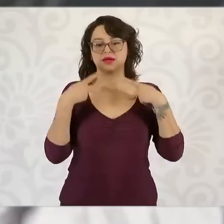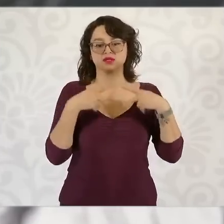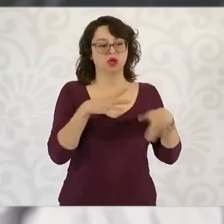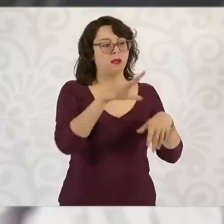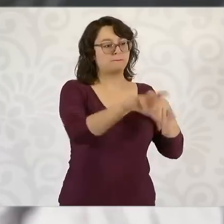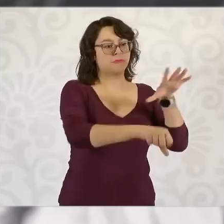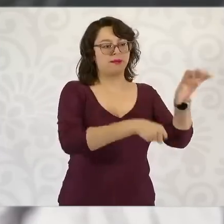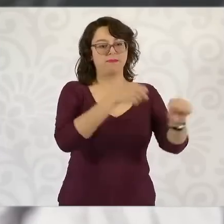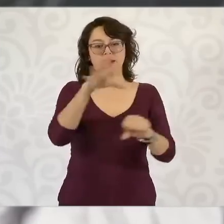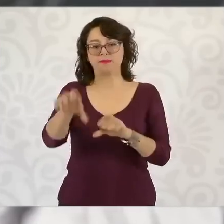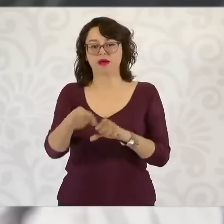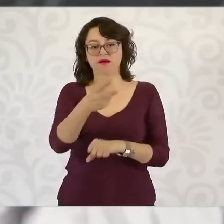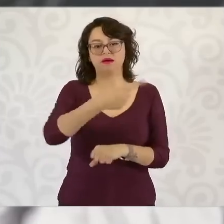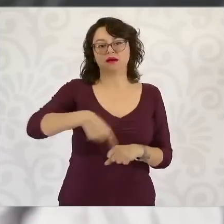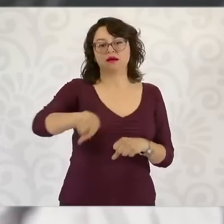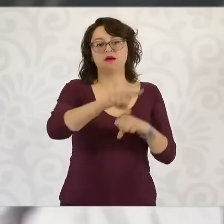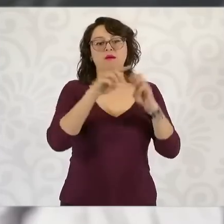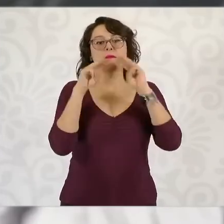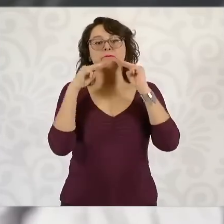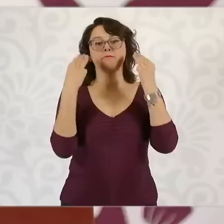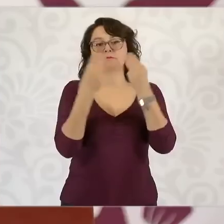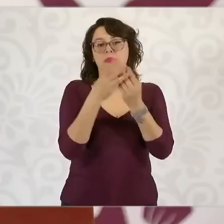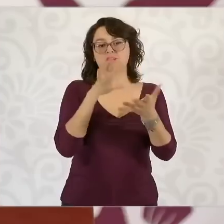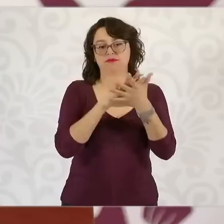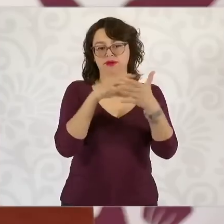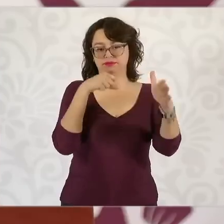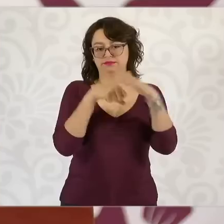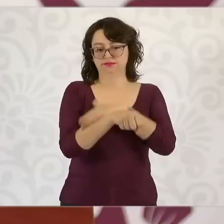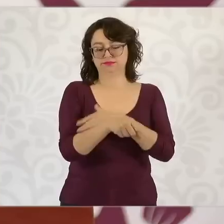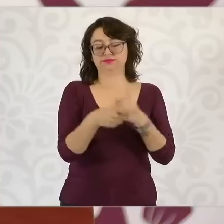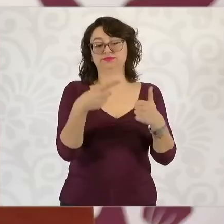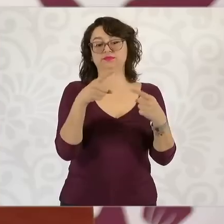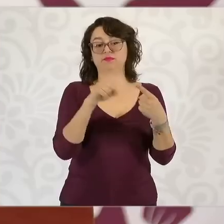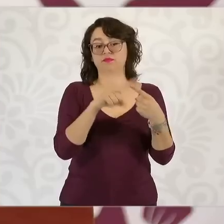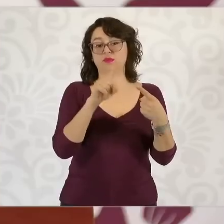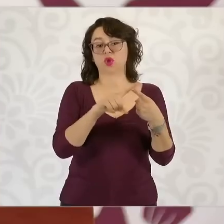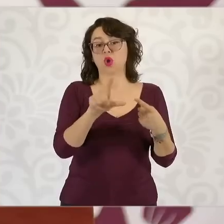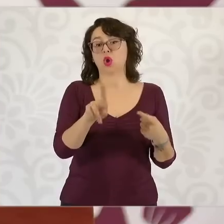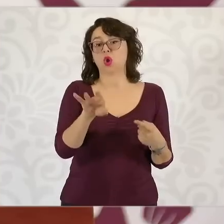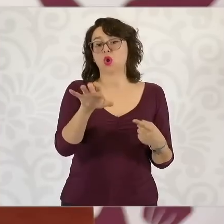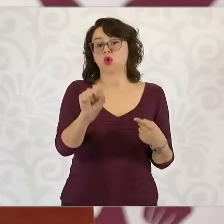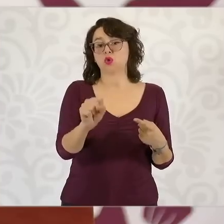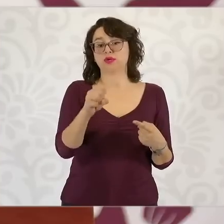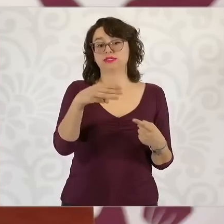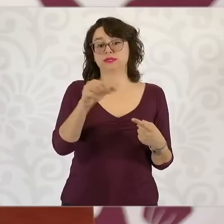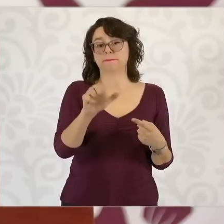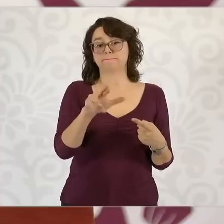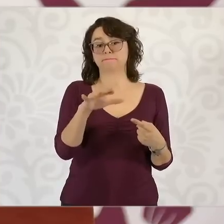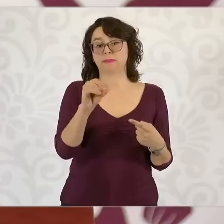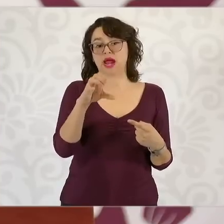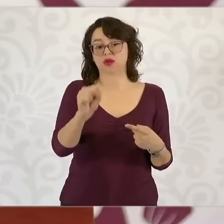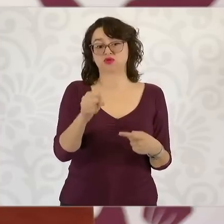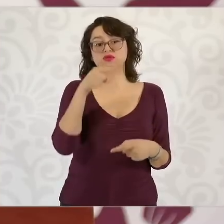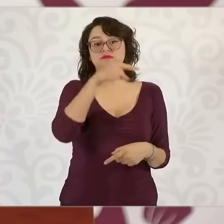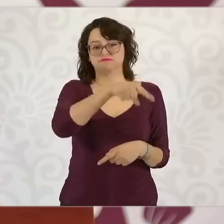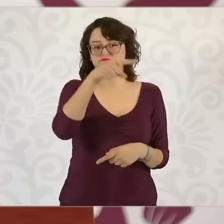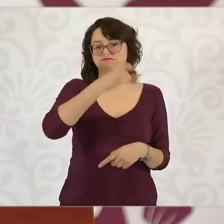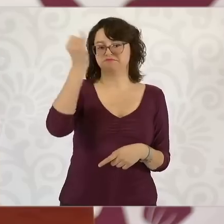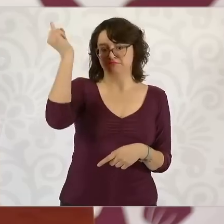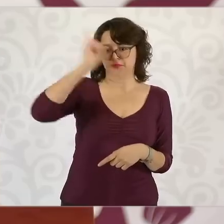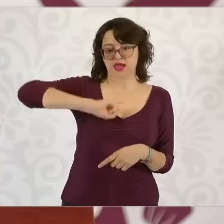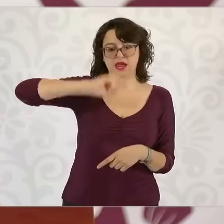célula generadora de violencia. Entre los detenidos destaca Luis Marcos N., quien fungía como jefe de esta célula vinculada con la